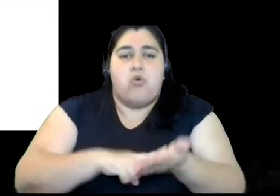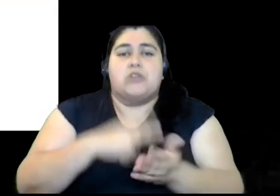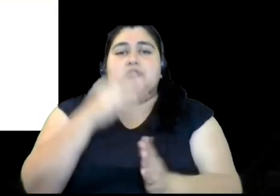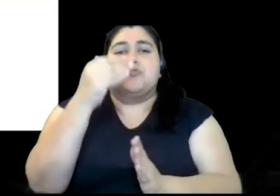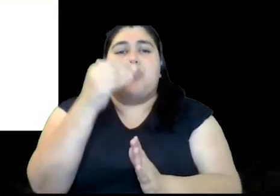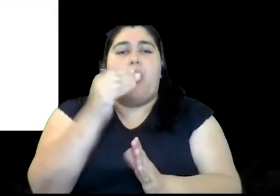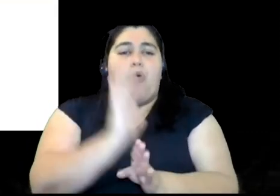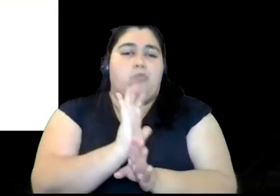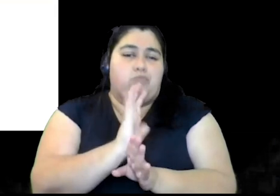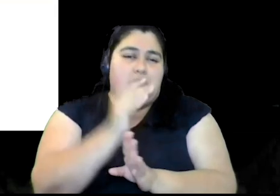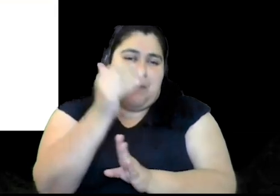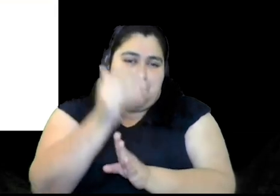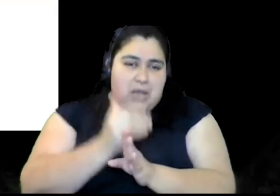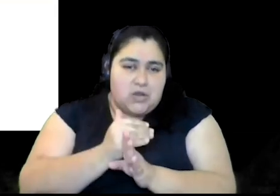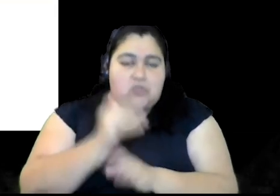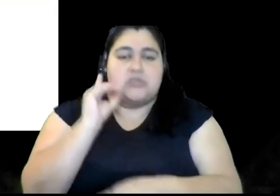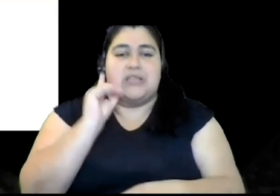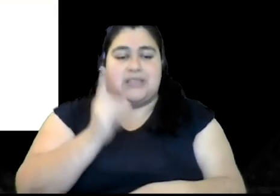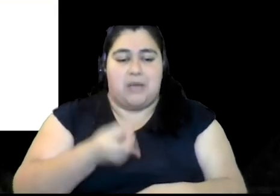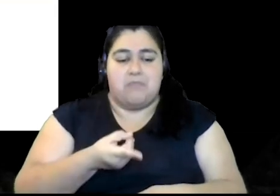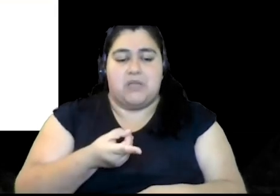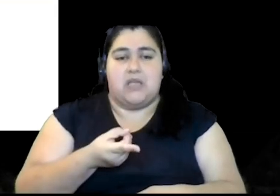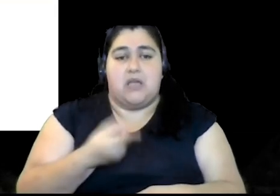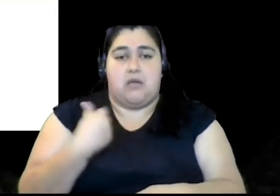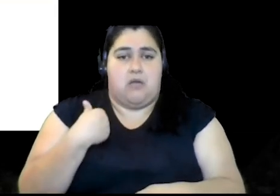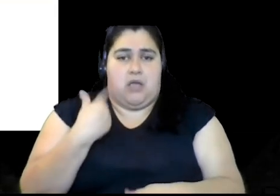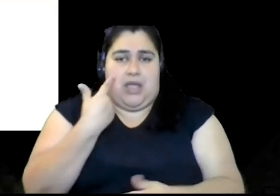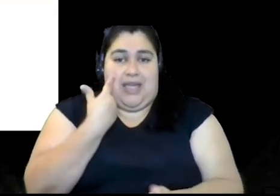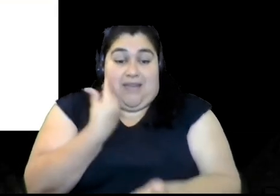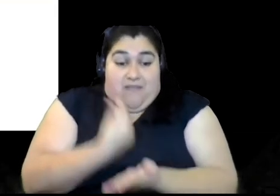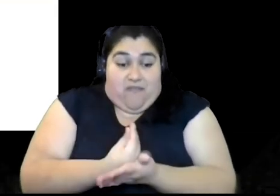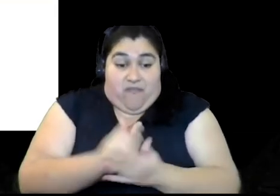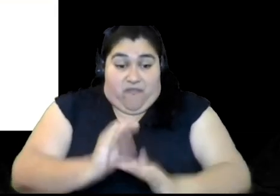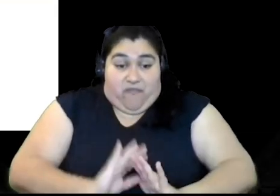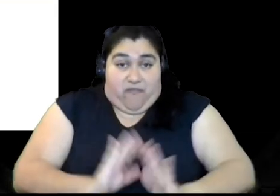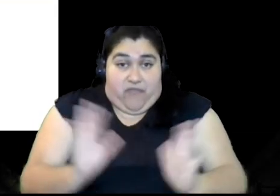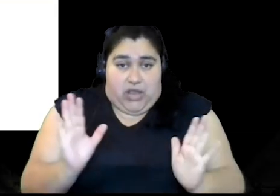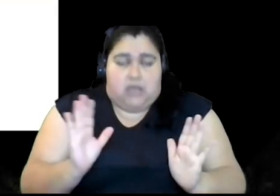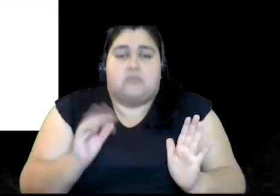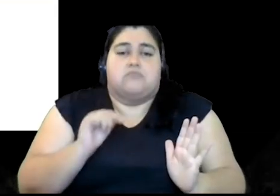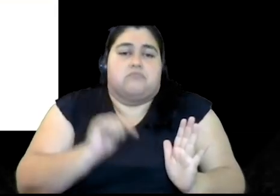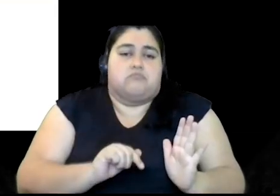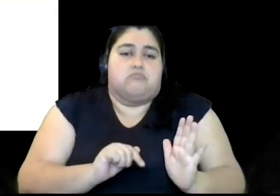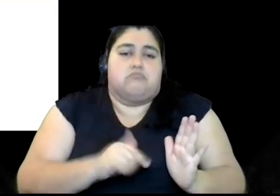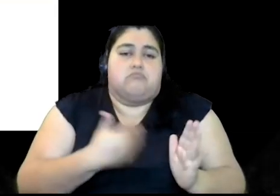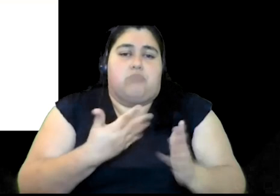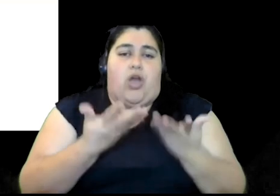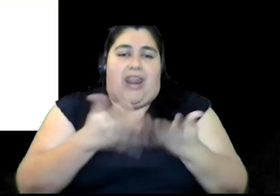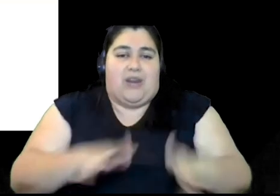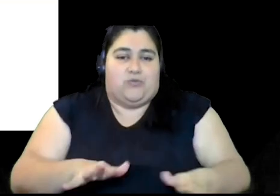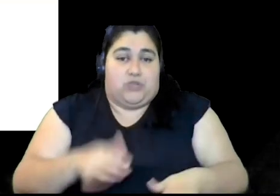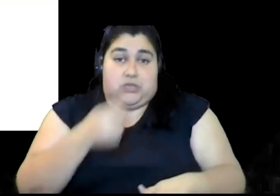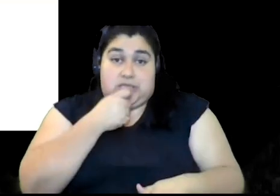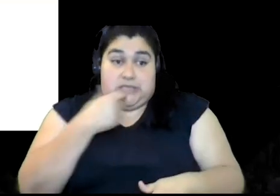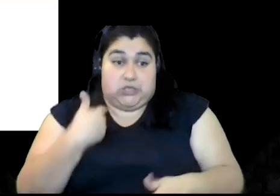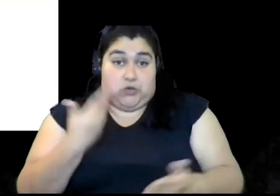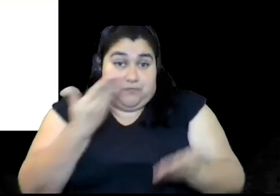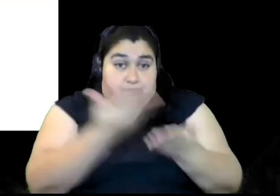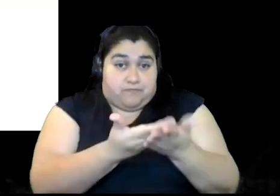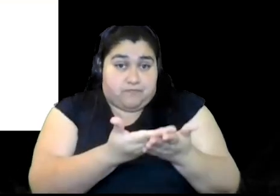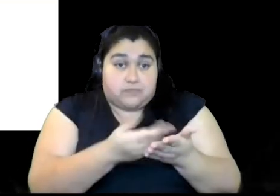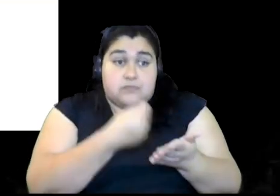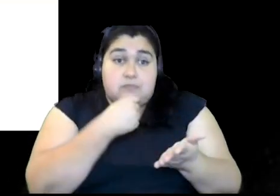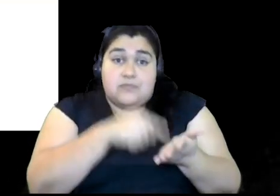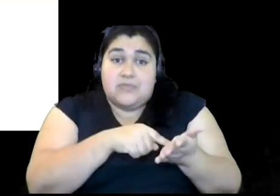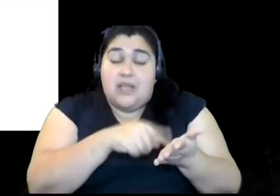impuestos y para que deje de ser residente fiscal. Porque mientras yo no solicite la